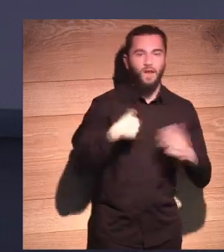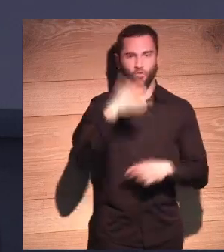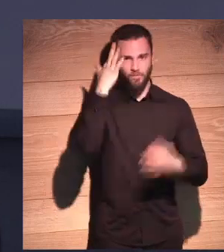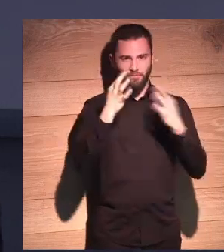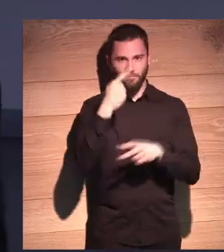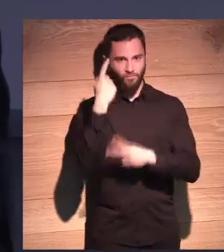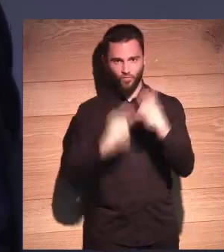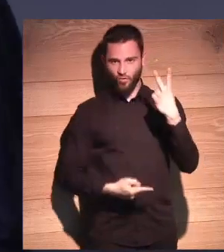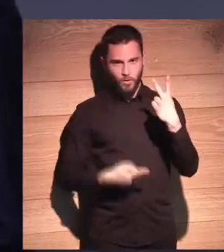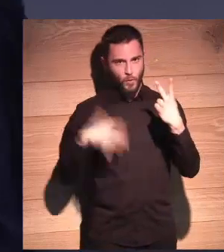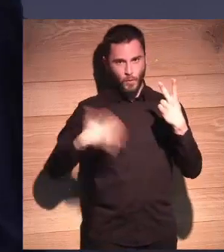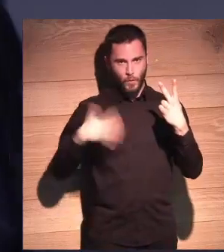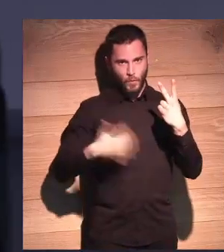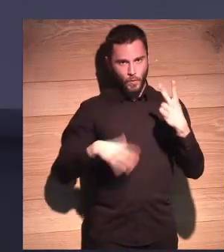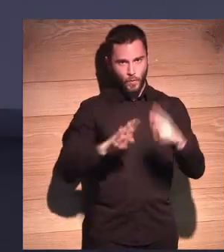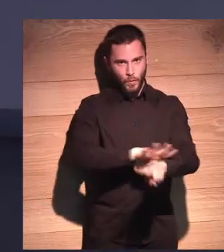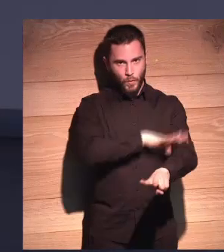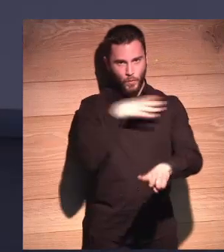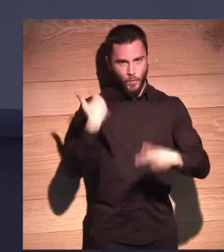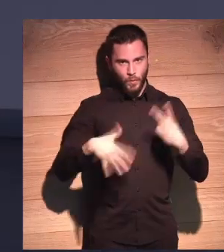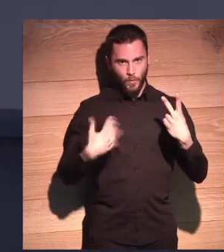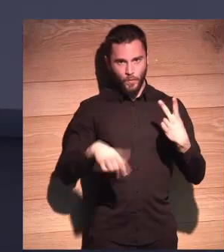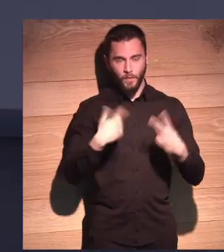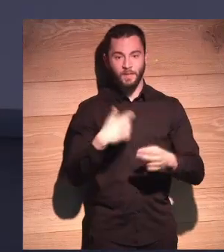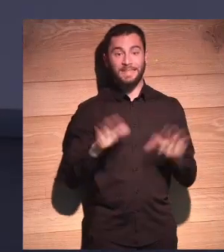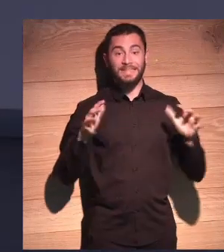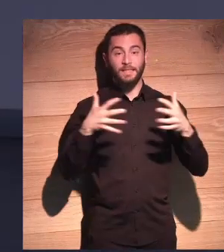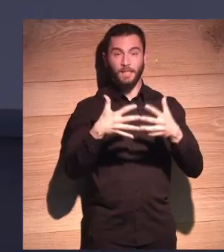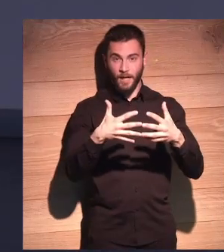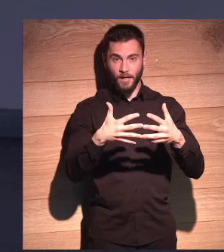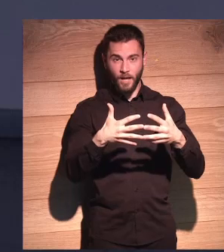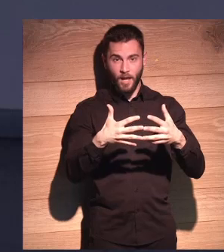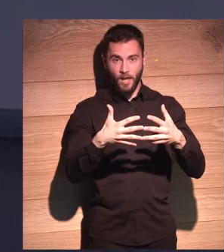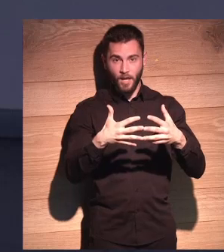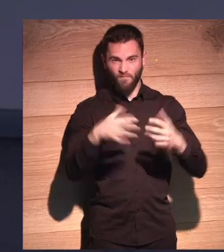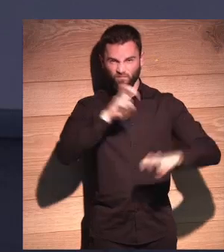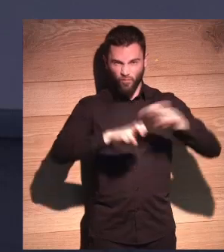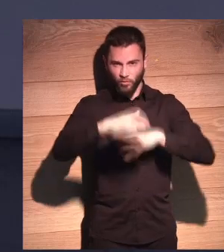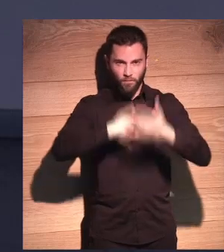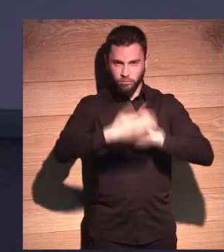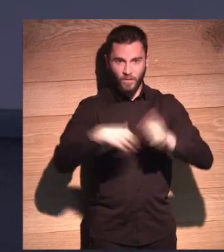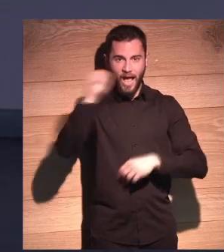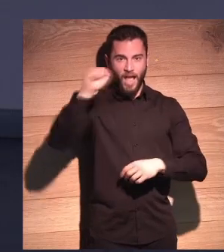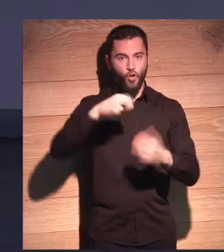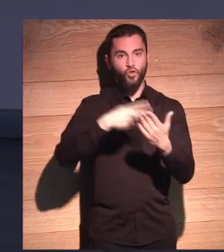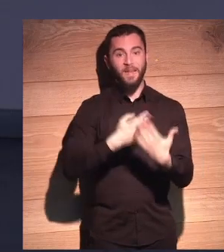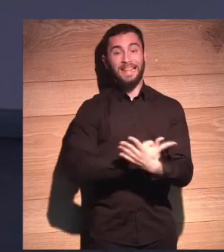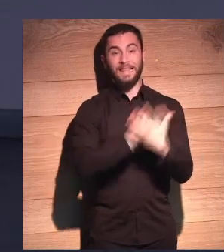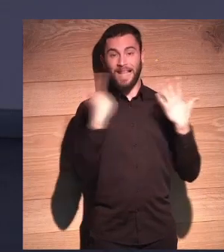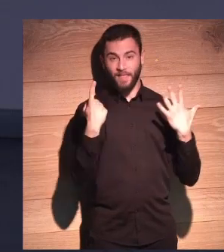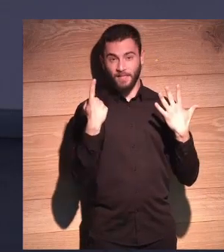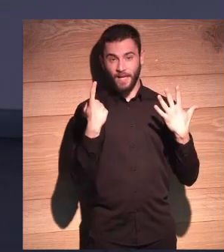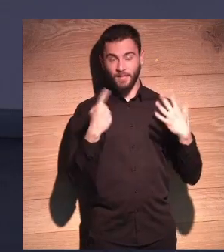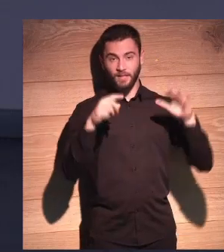datos que son espeluznantes. El tráfico de Internet en el año 2016 fue